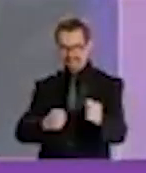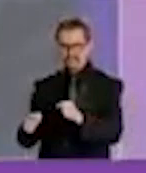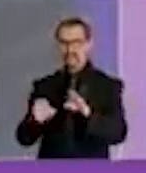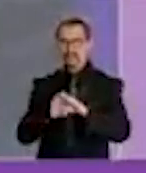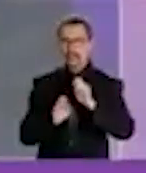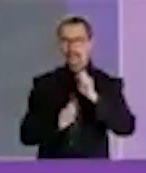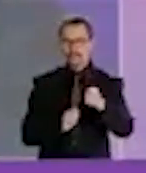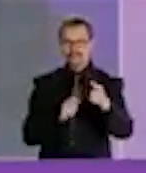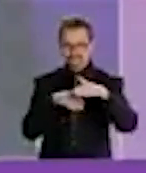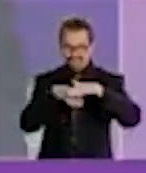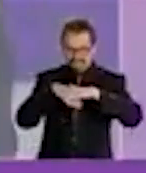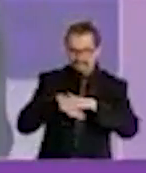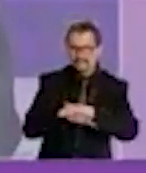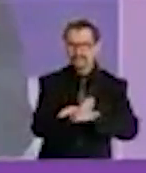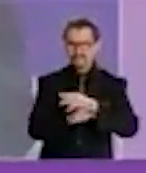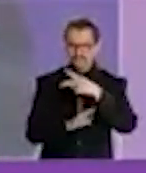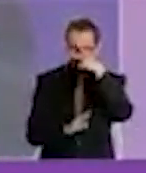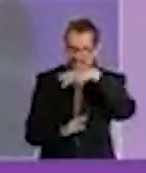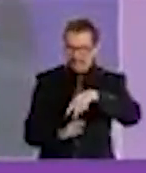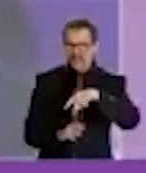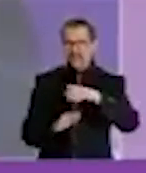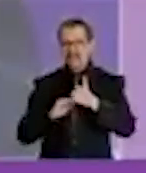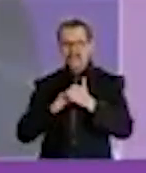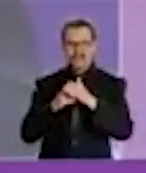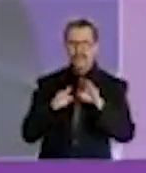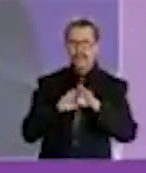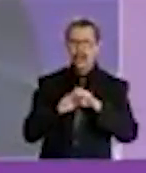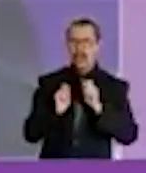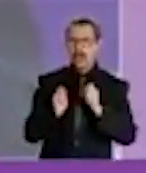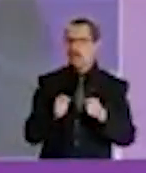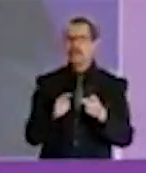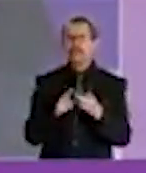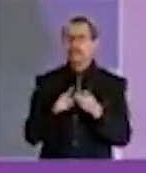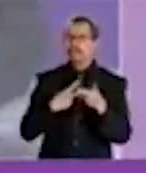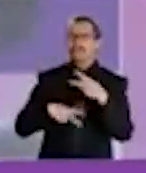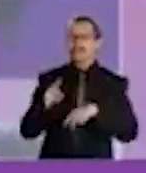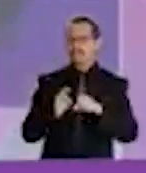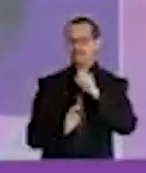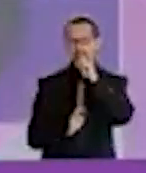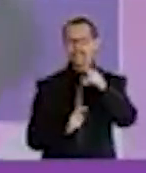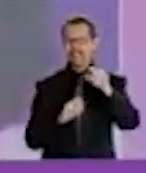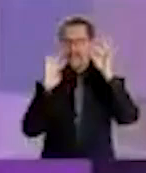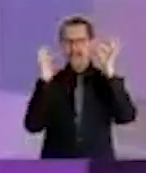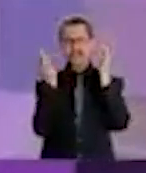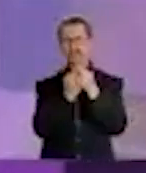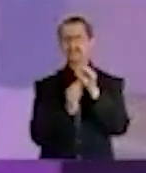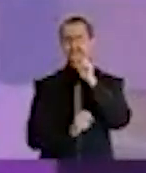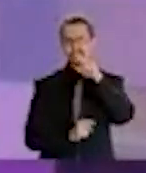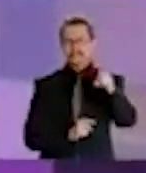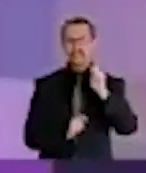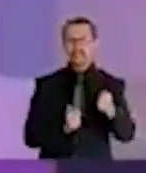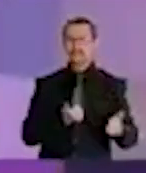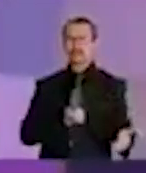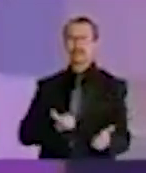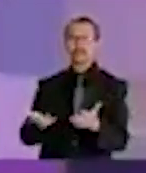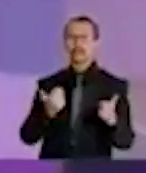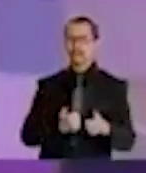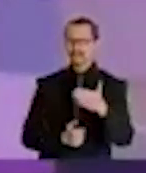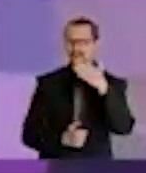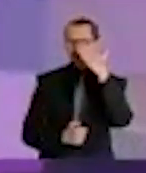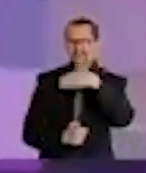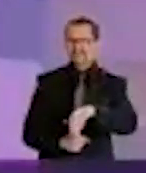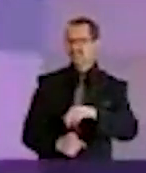país lo han hecho a través de las aduanas porque darnos cuenta que este que ya no no si hoy de tijuana